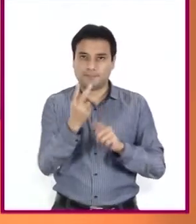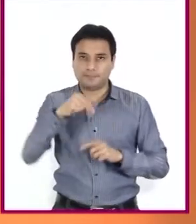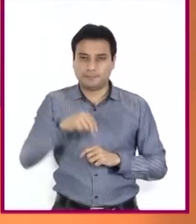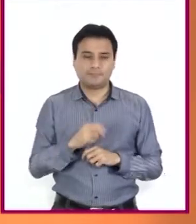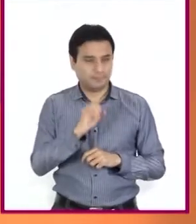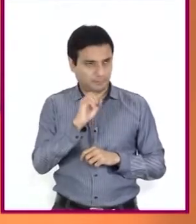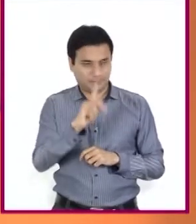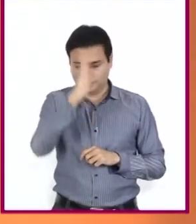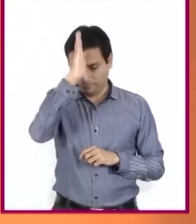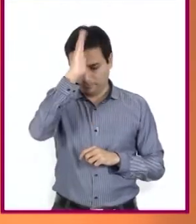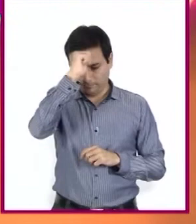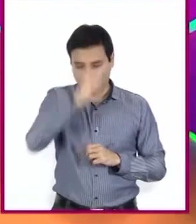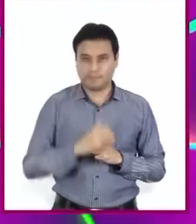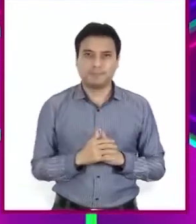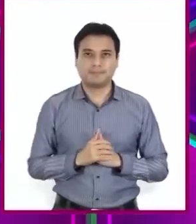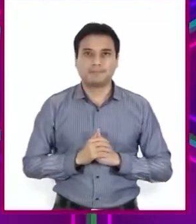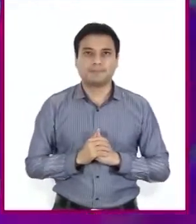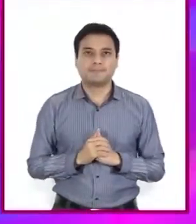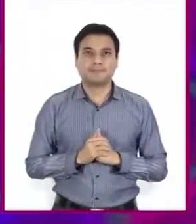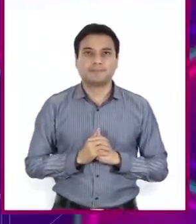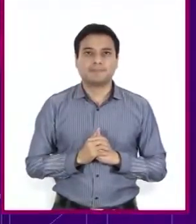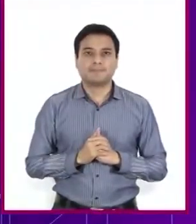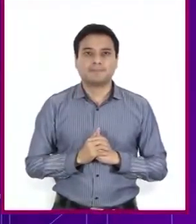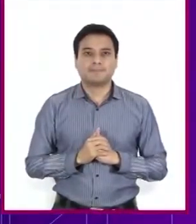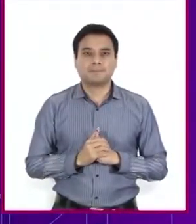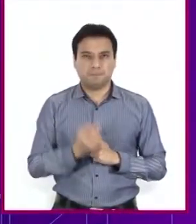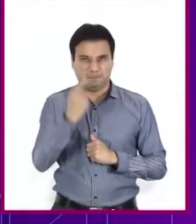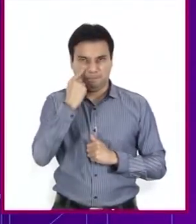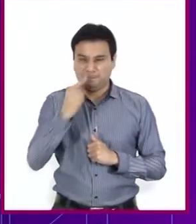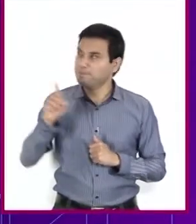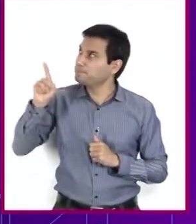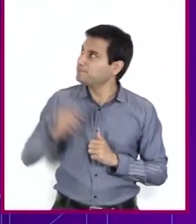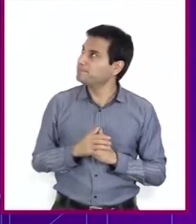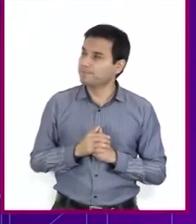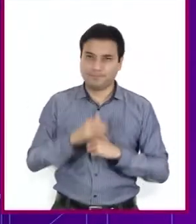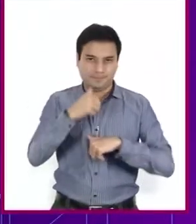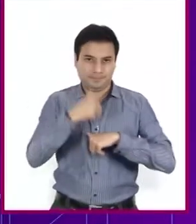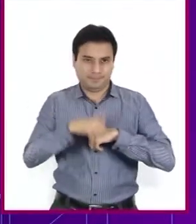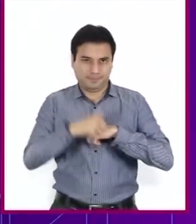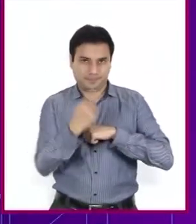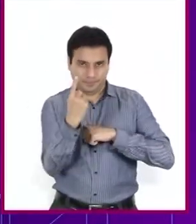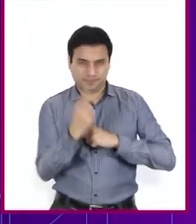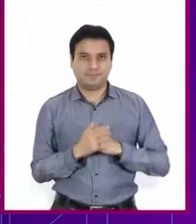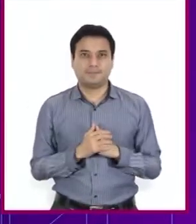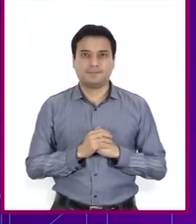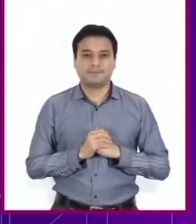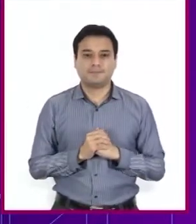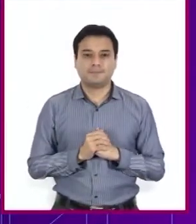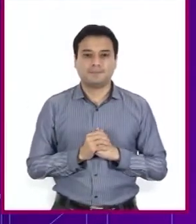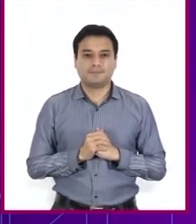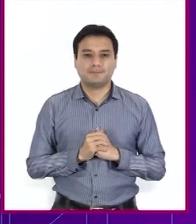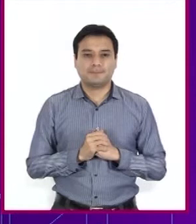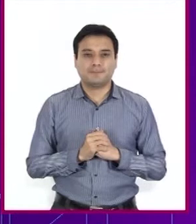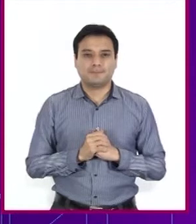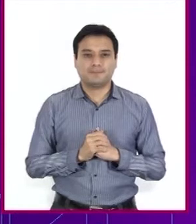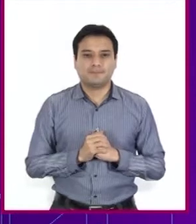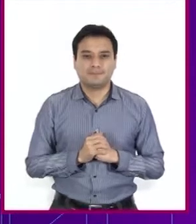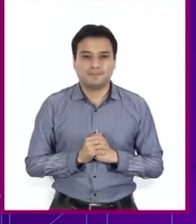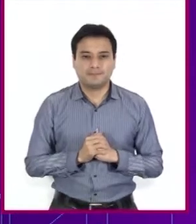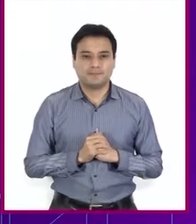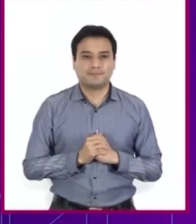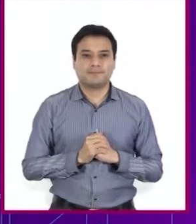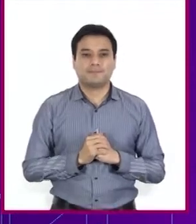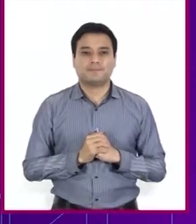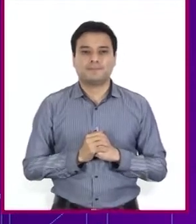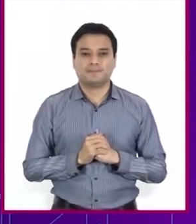Claro que sí, maestra Isabel. Observemos la primera figura, que queda compuesta de la siguiente forma. En la segunda